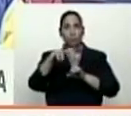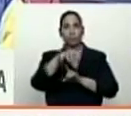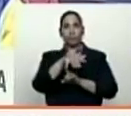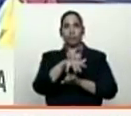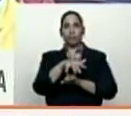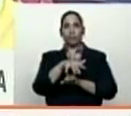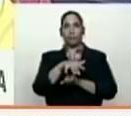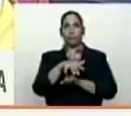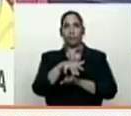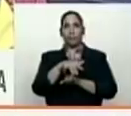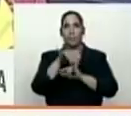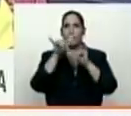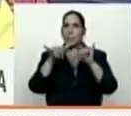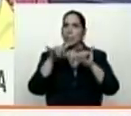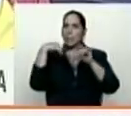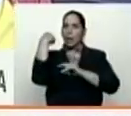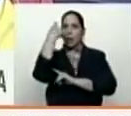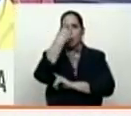Son las mismas caras.